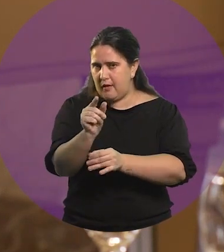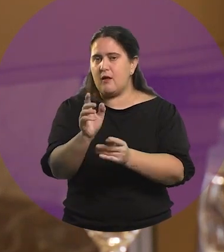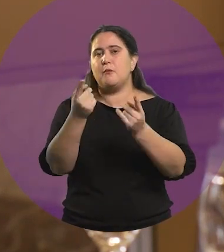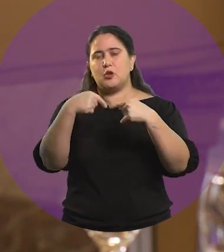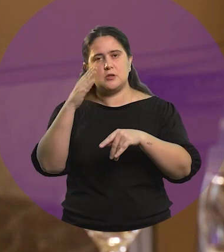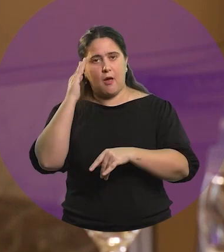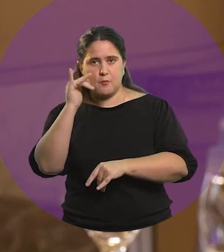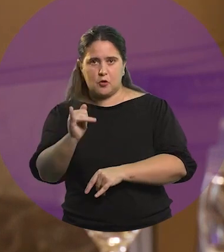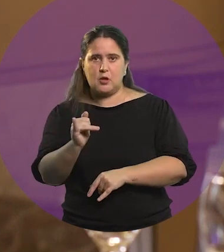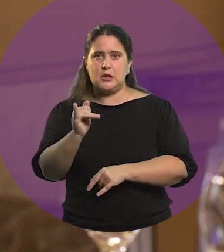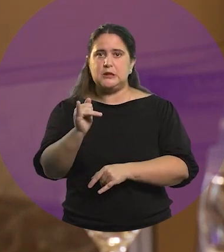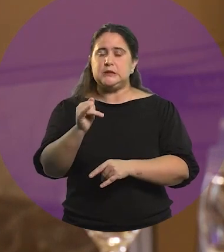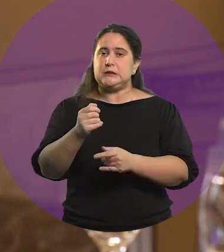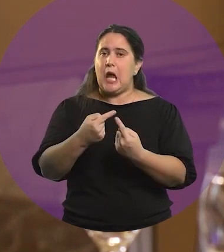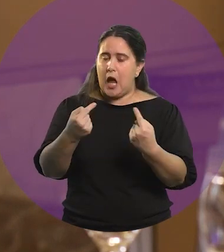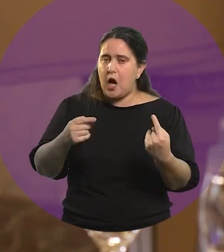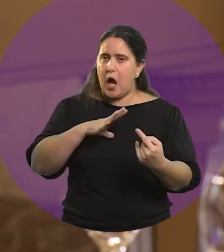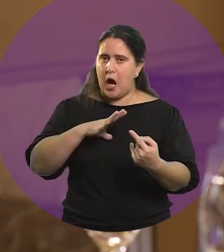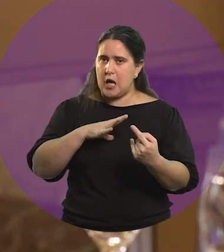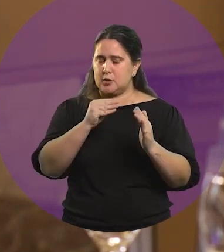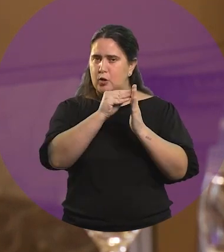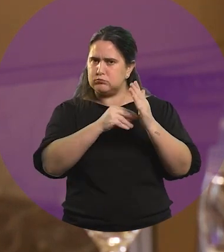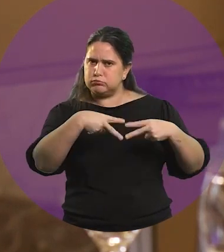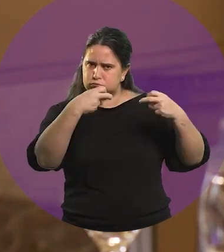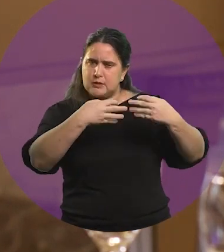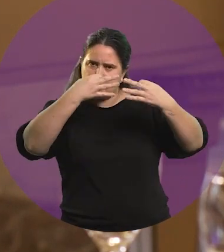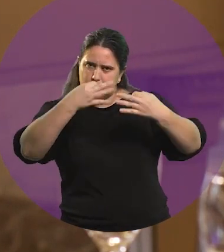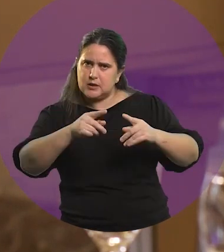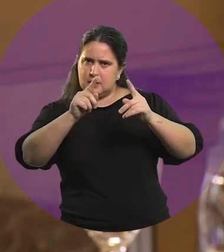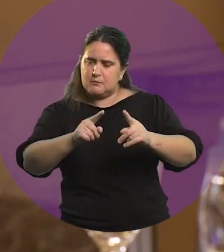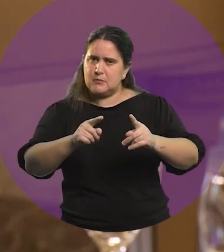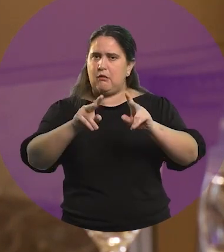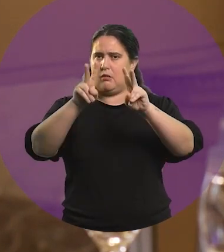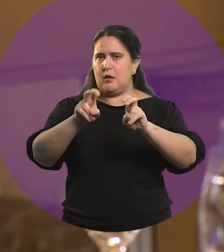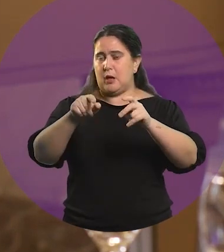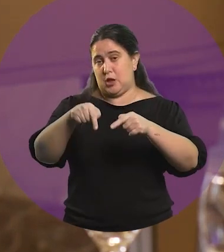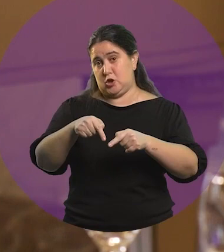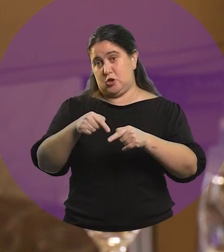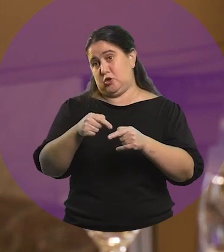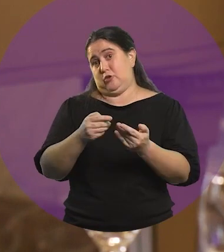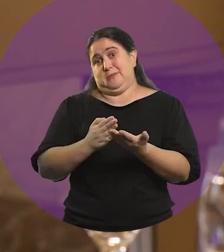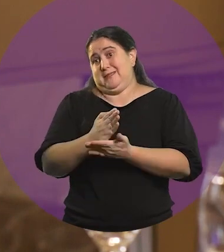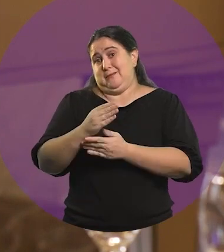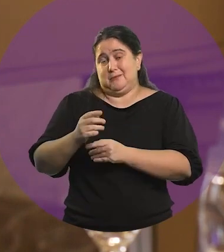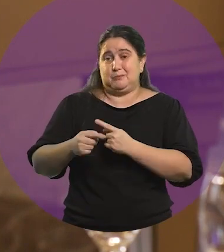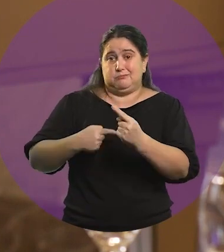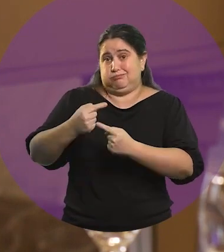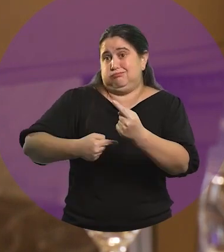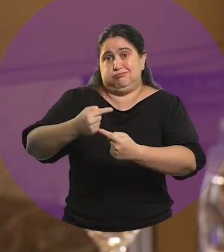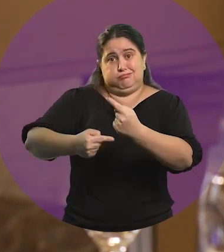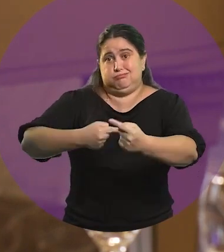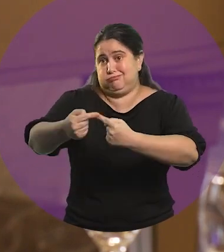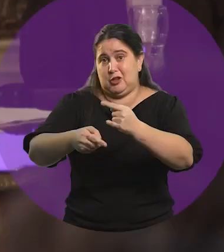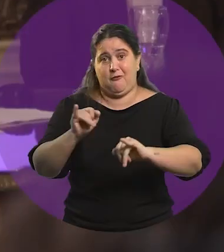pero sí sabemos que teniendo instrumentos de este calibre y certezas con respecto a que esto es una maratón perpetua y no una carrera de